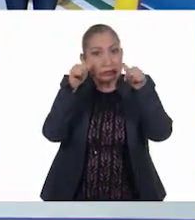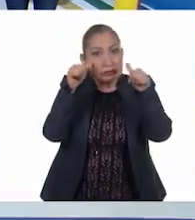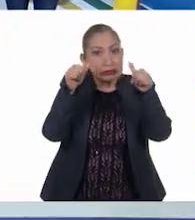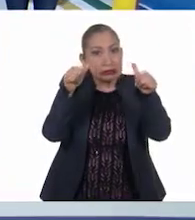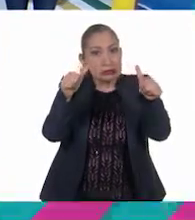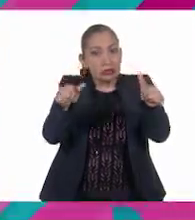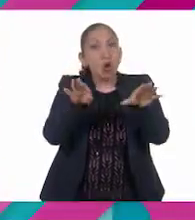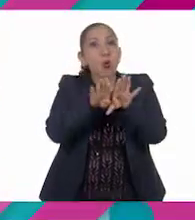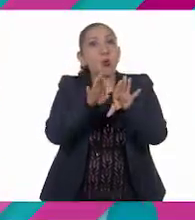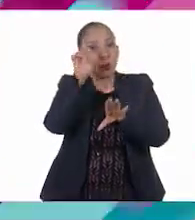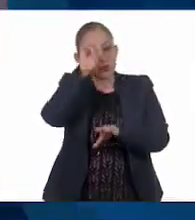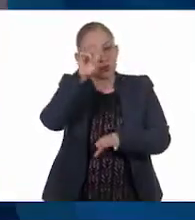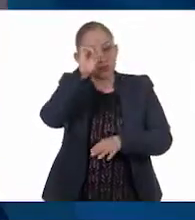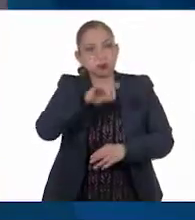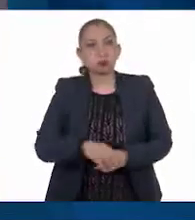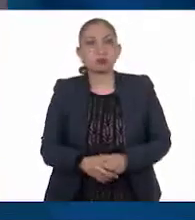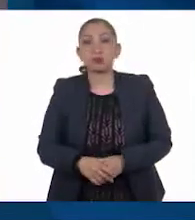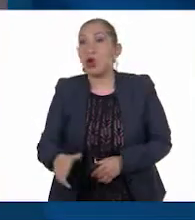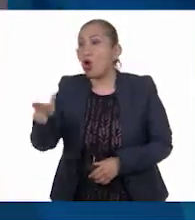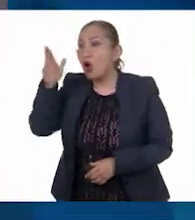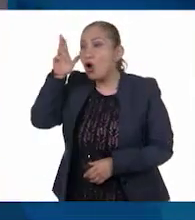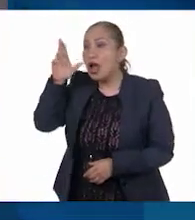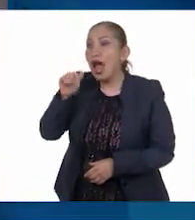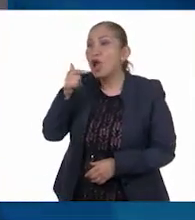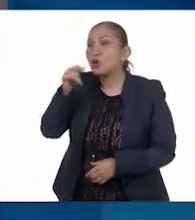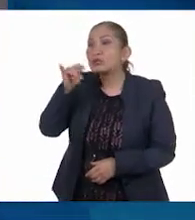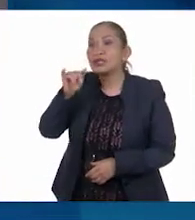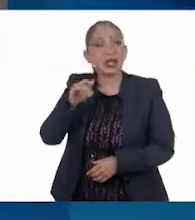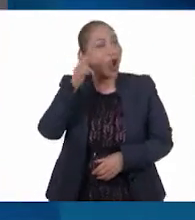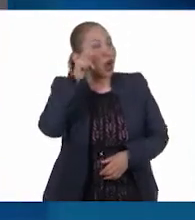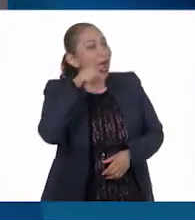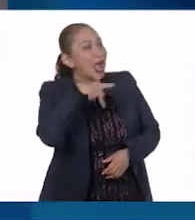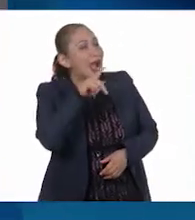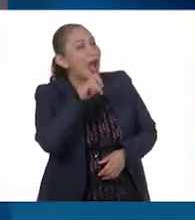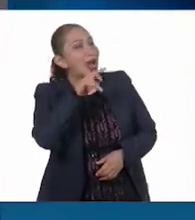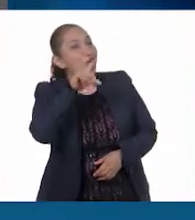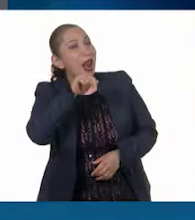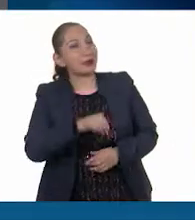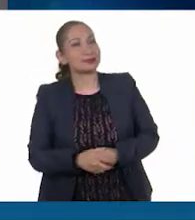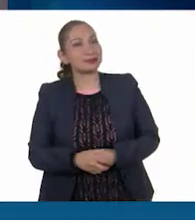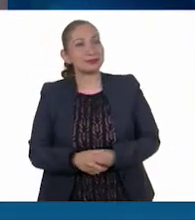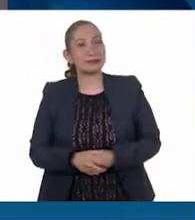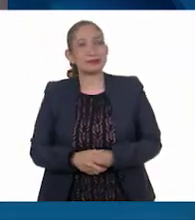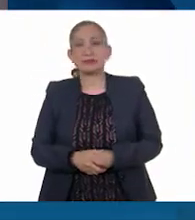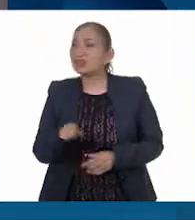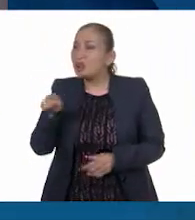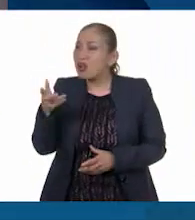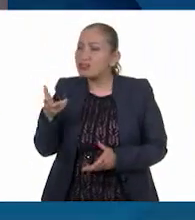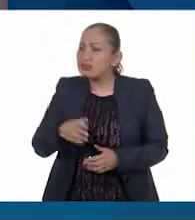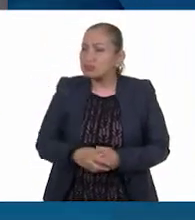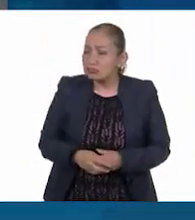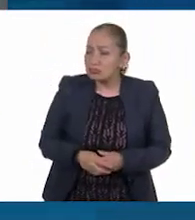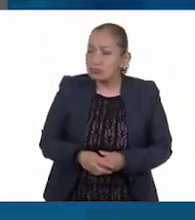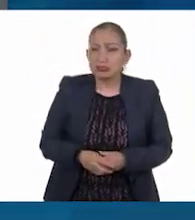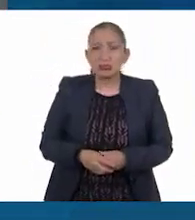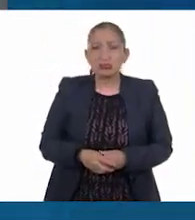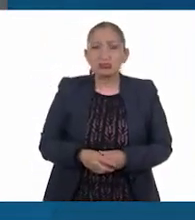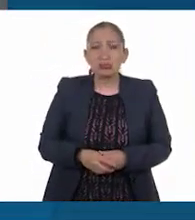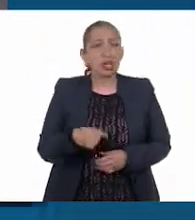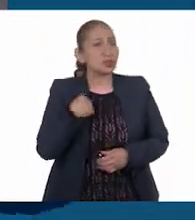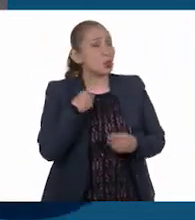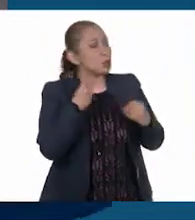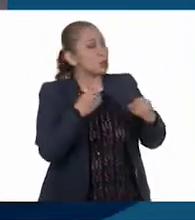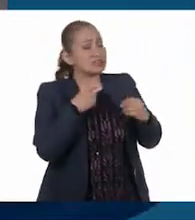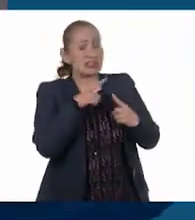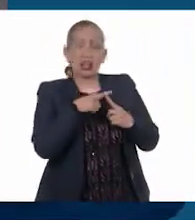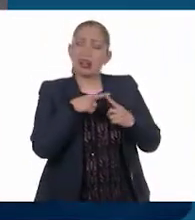mucha atención. Hola, Agustín. Hola, Carola. ¿Qué haces? Es que tengo